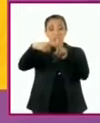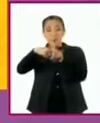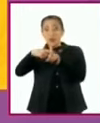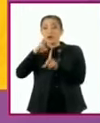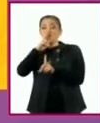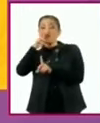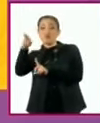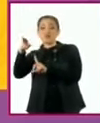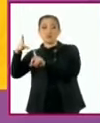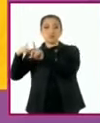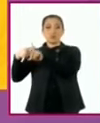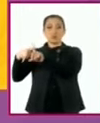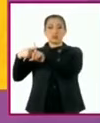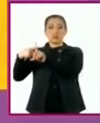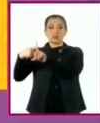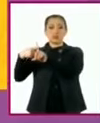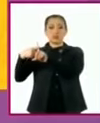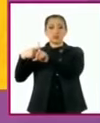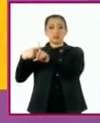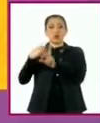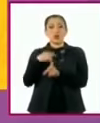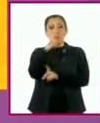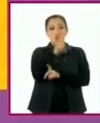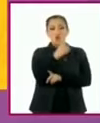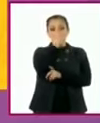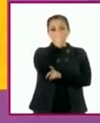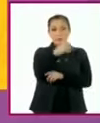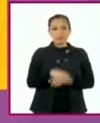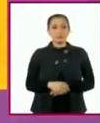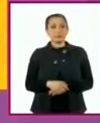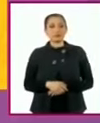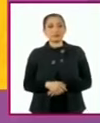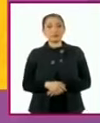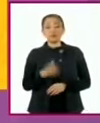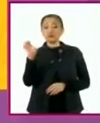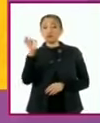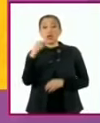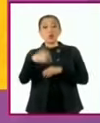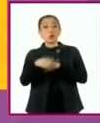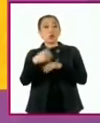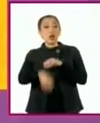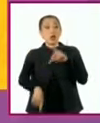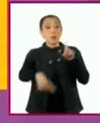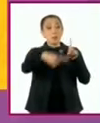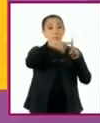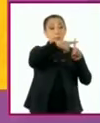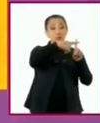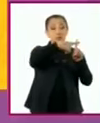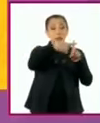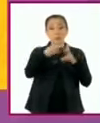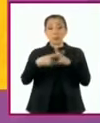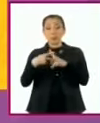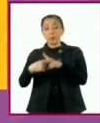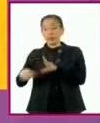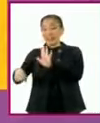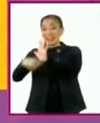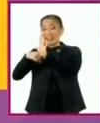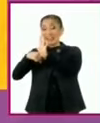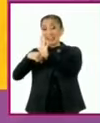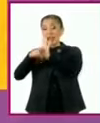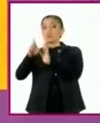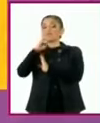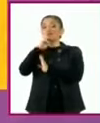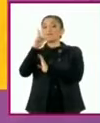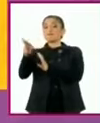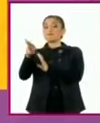con signo positivo como en la fila 1. Si un número positivo se divide entre un número negativo, se